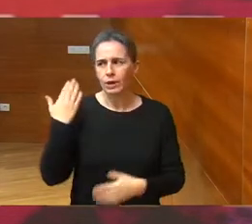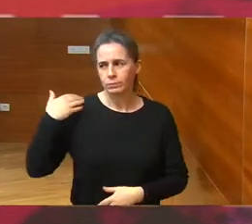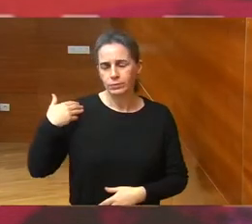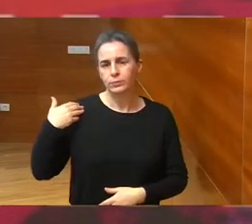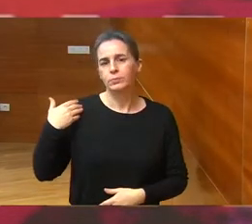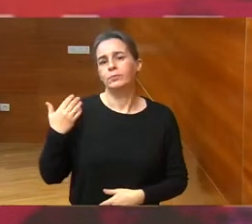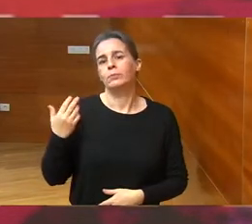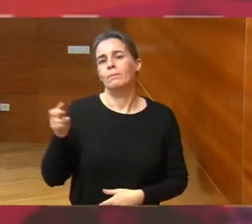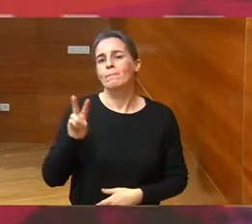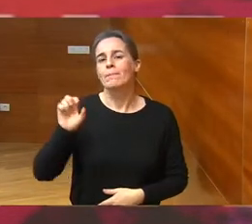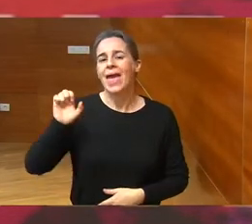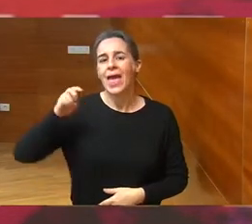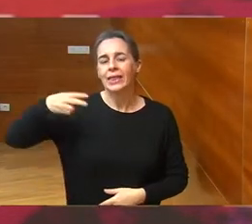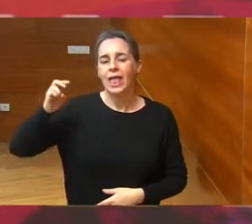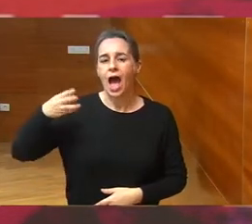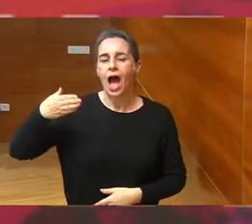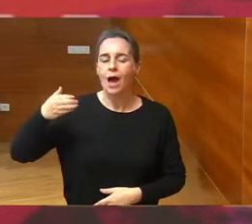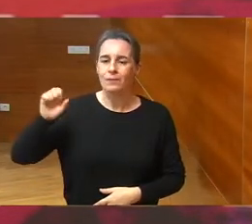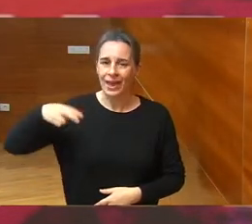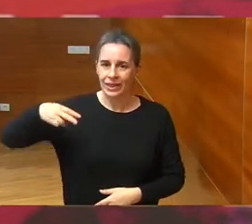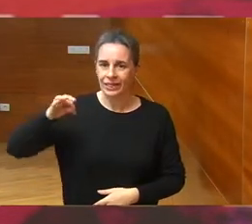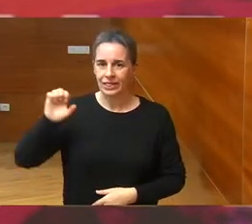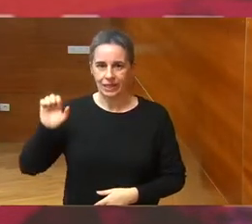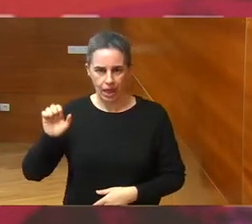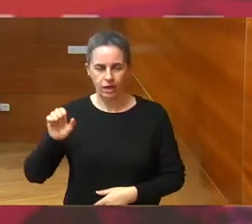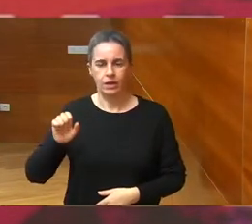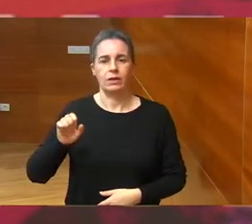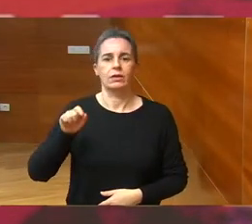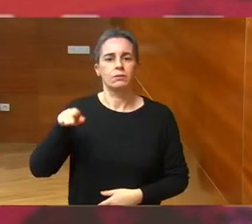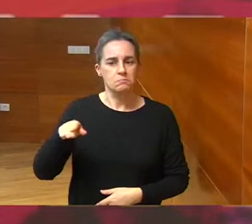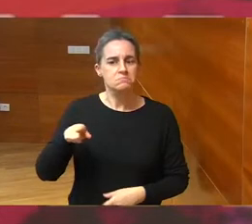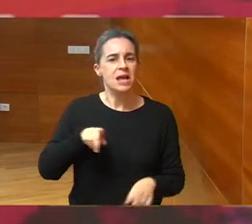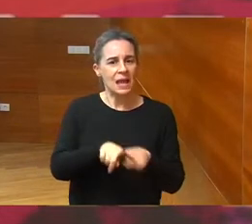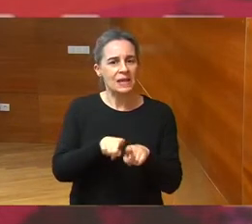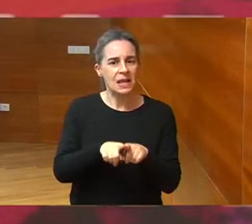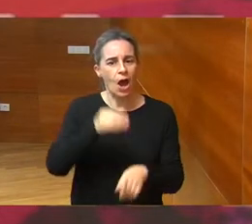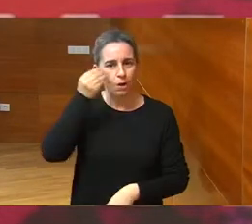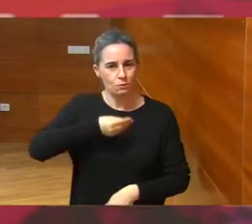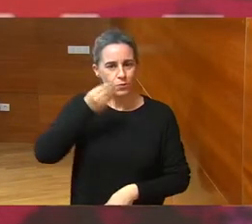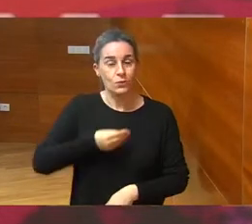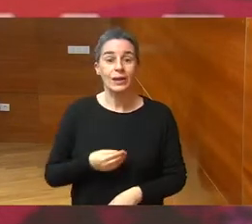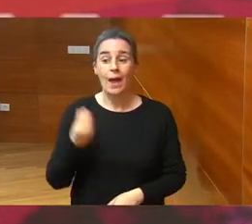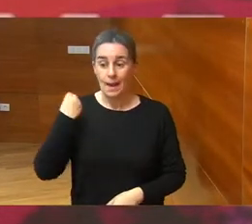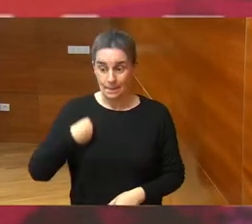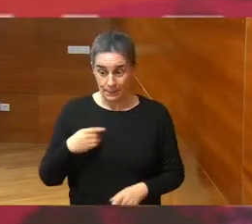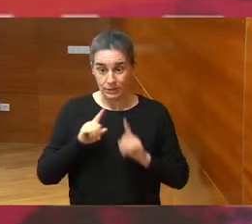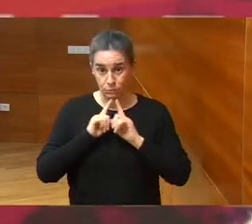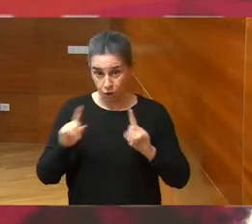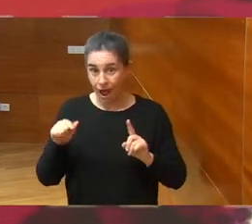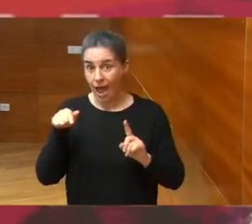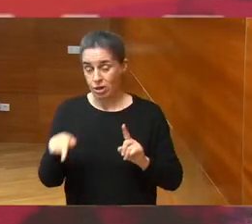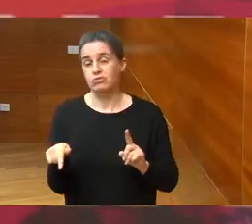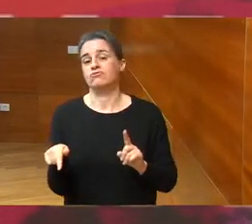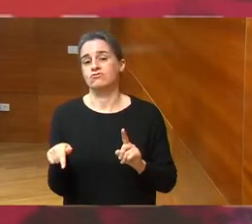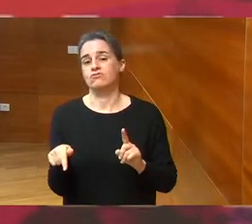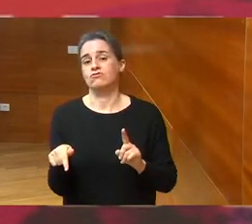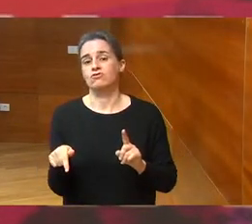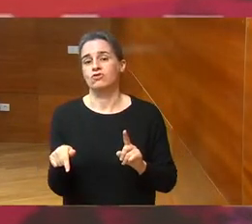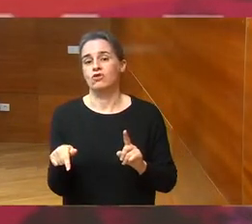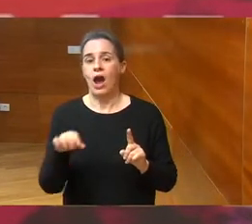por la que tuvieron moibo a crítica ese mismo año en agosto no te atoró en principal